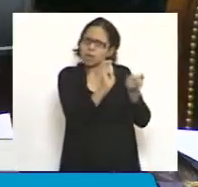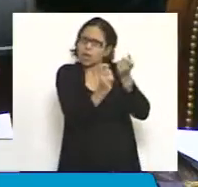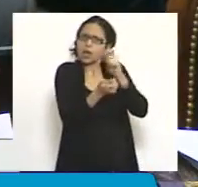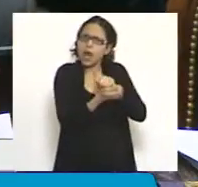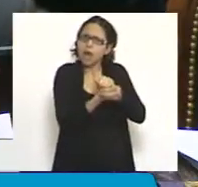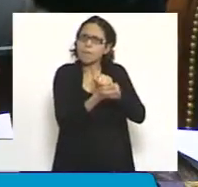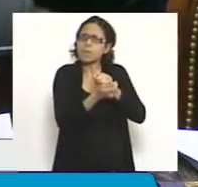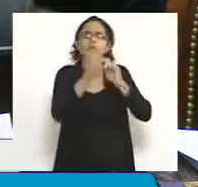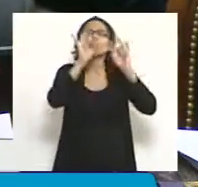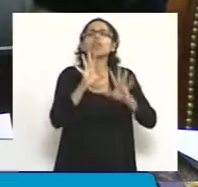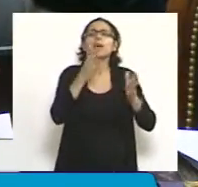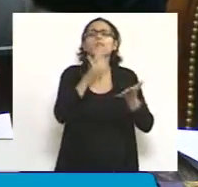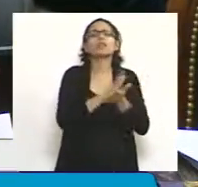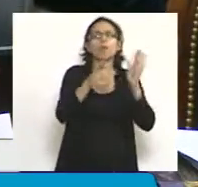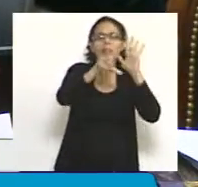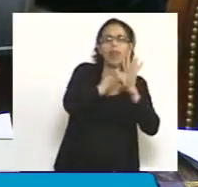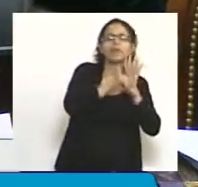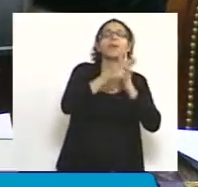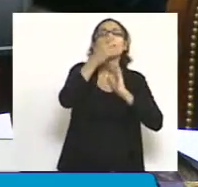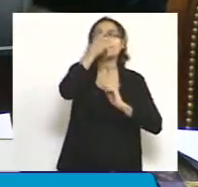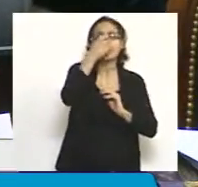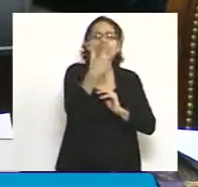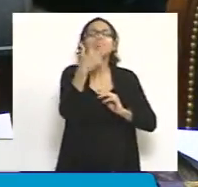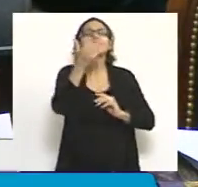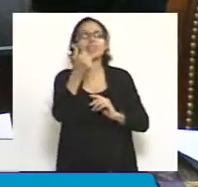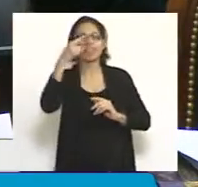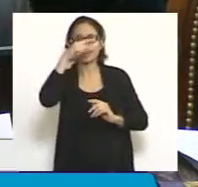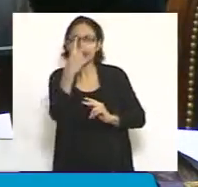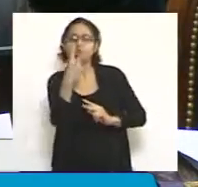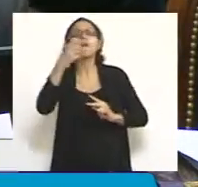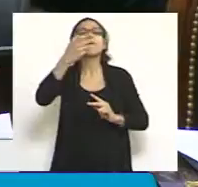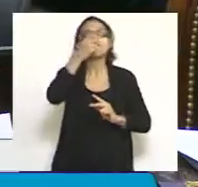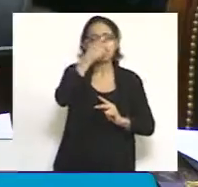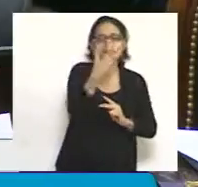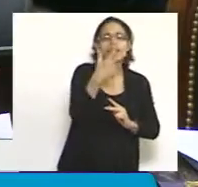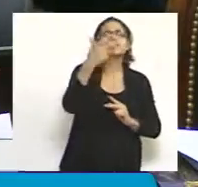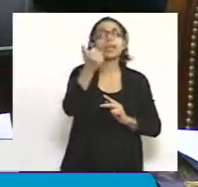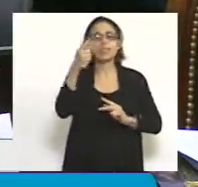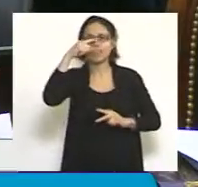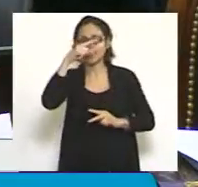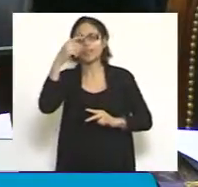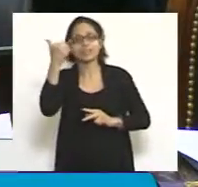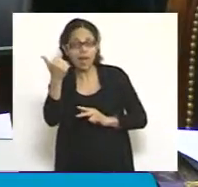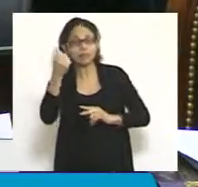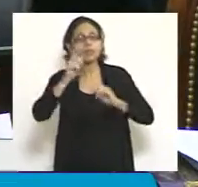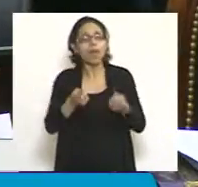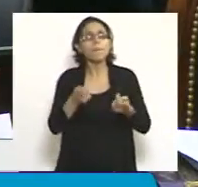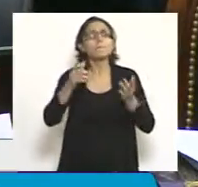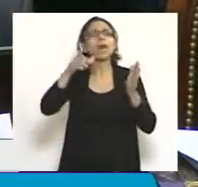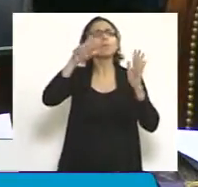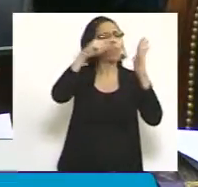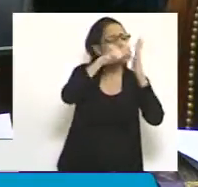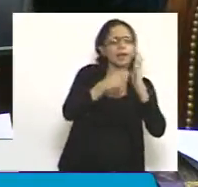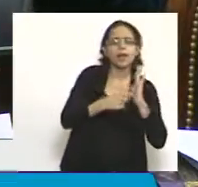solamente lo establecido en las leyes 26.372, 26.376, el reglamento del Consejo de la